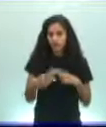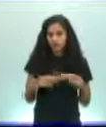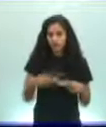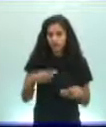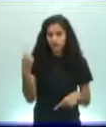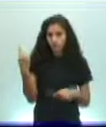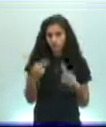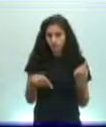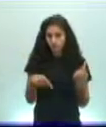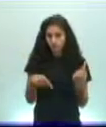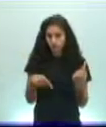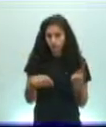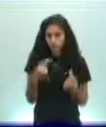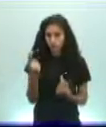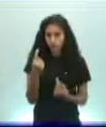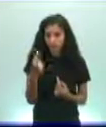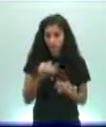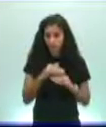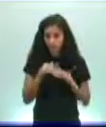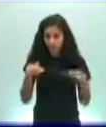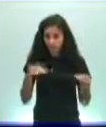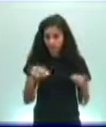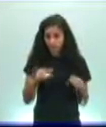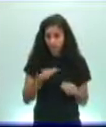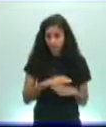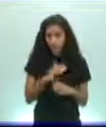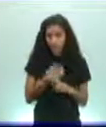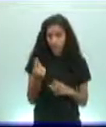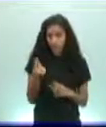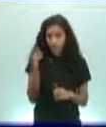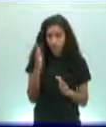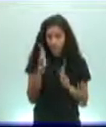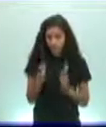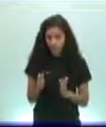contrario, buscamos la primera fila y la primera columna.